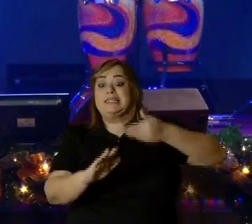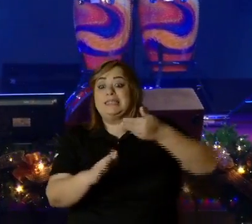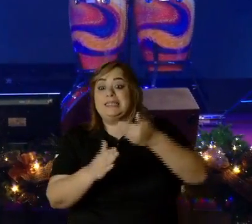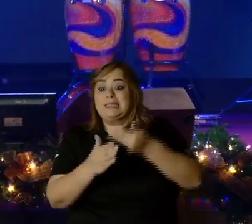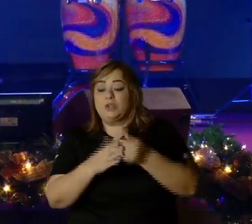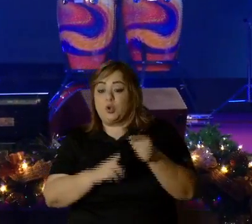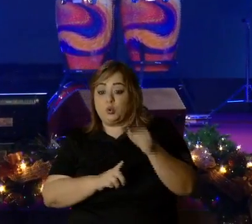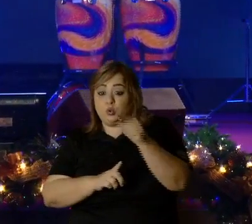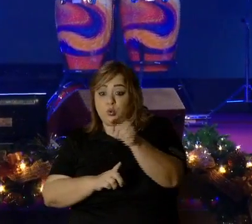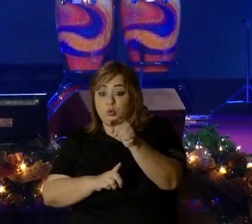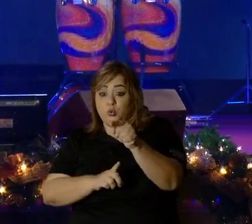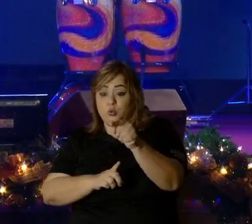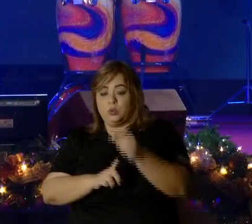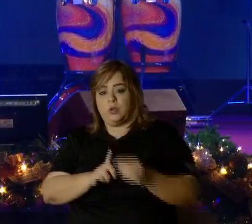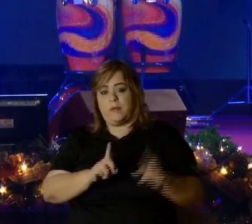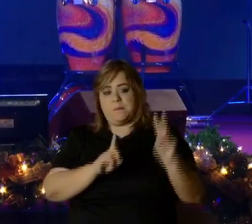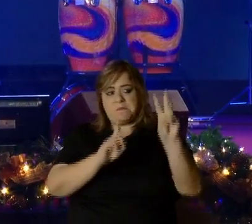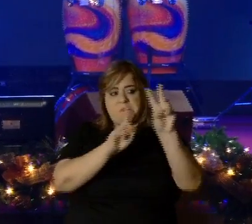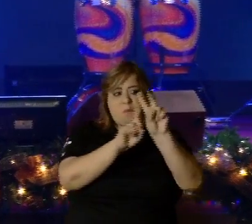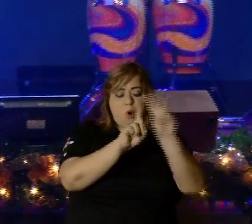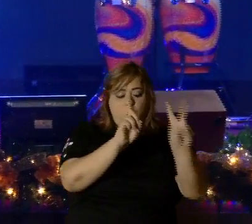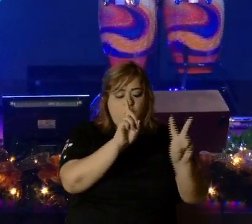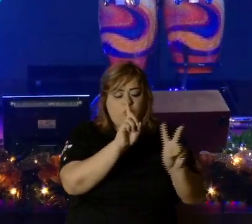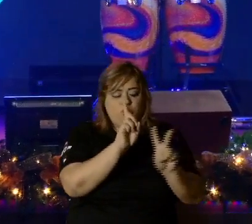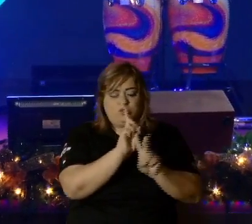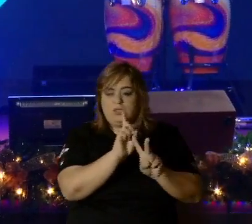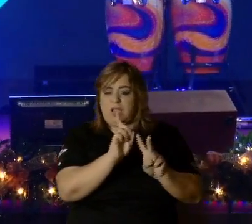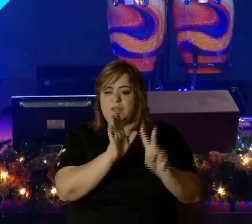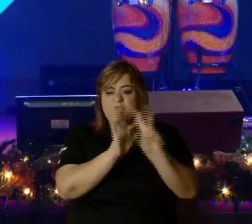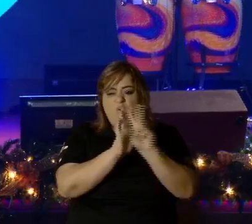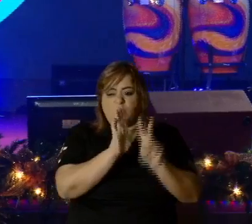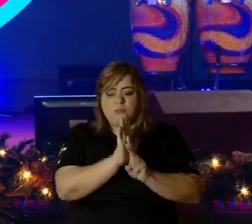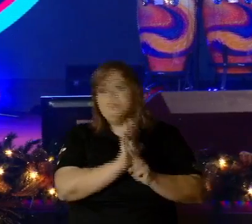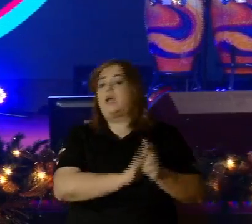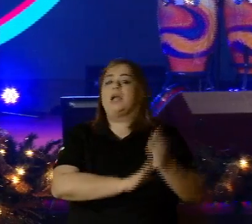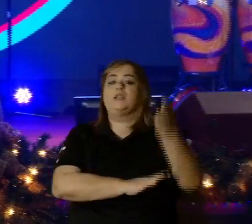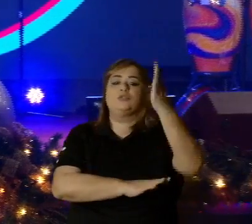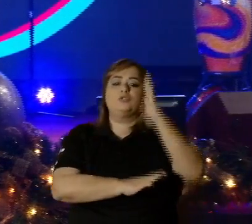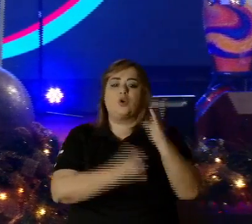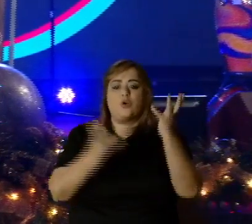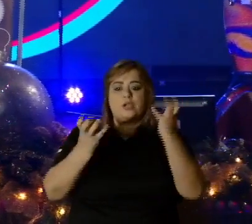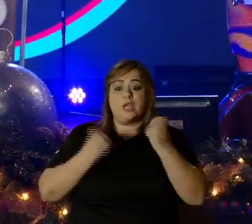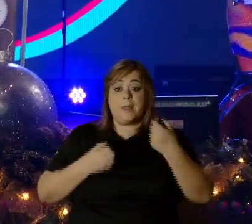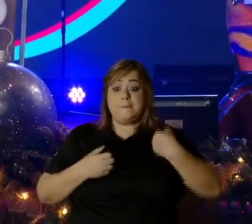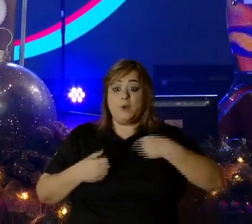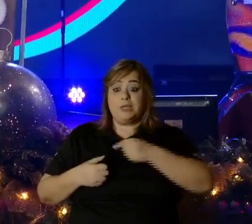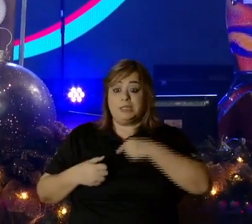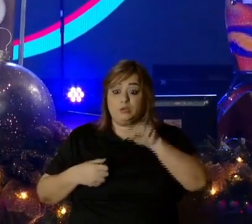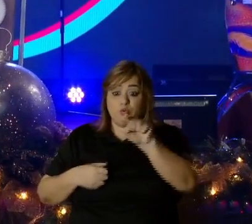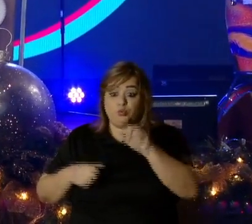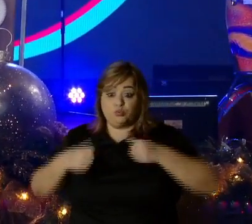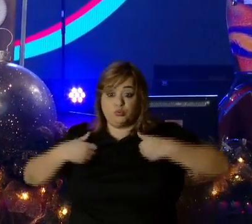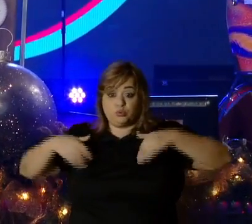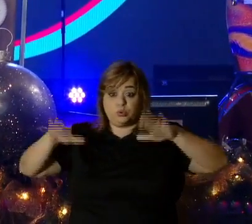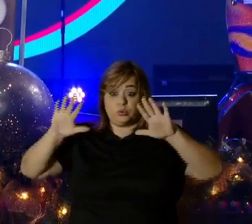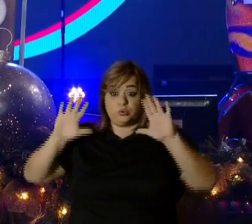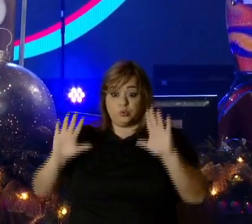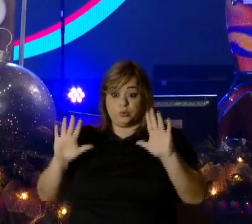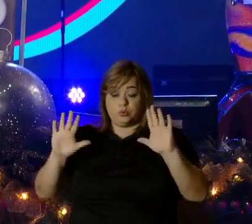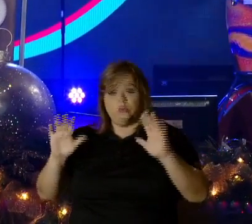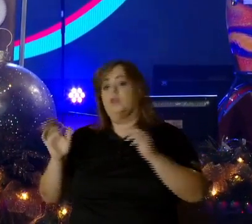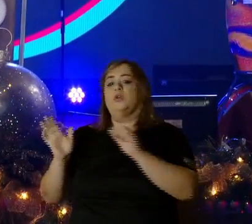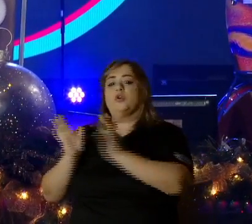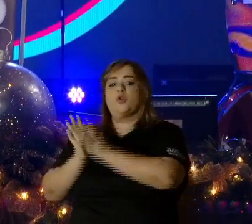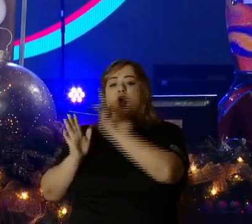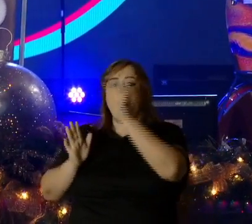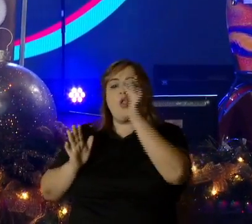por voluntad de hombre, sino por voluntad de Dios, porque cuando te rendiste a los pies de Cristo, esa gloria